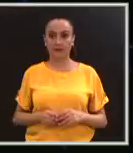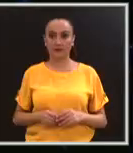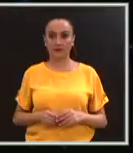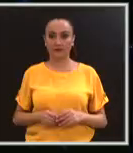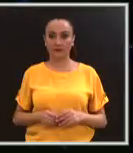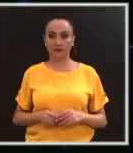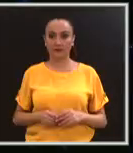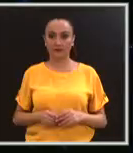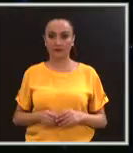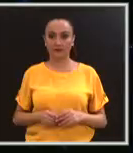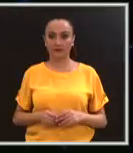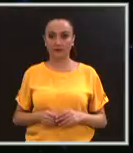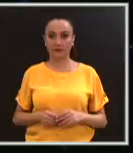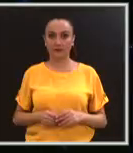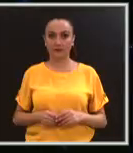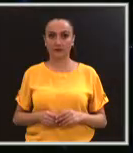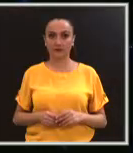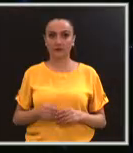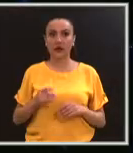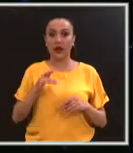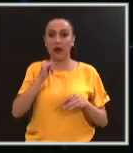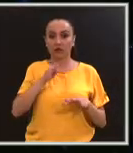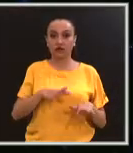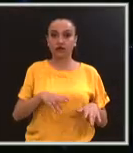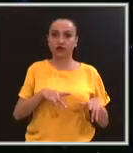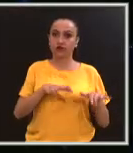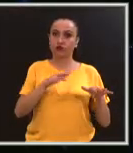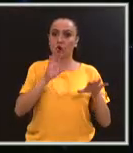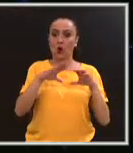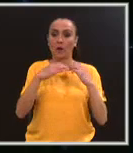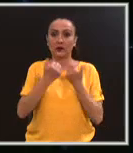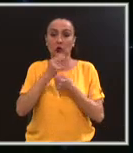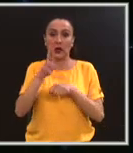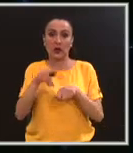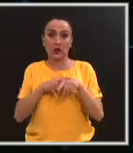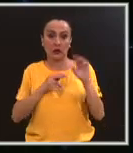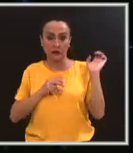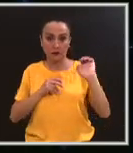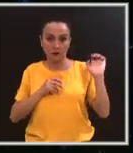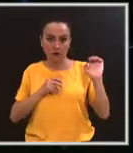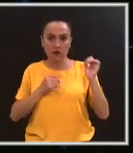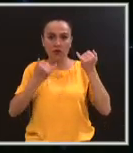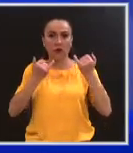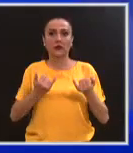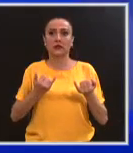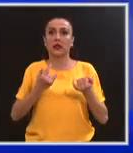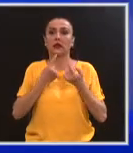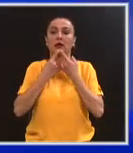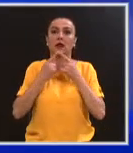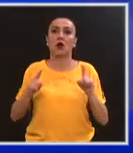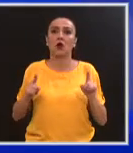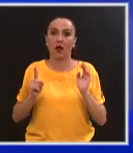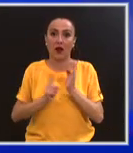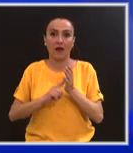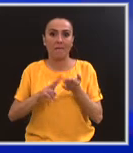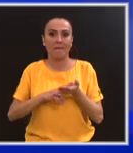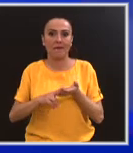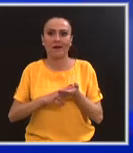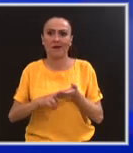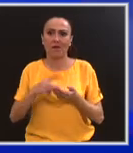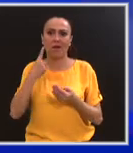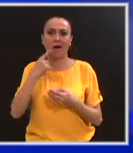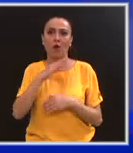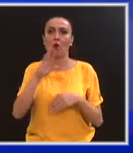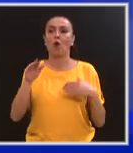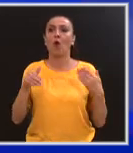puntaarenas bueno Y es que debido a la marea alta la comis Nacional de emergencias declaró alerta verde para